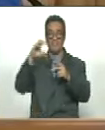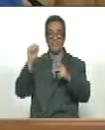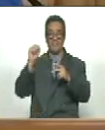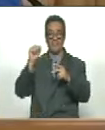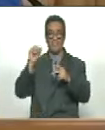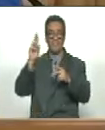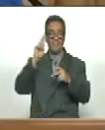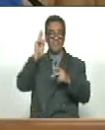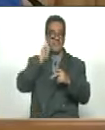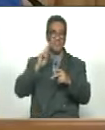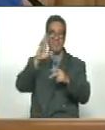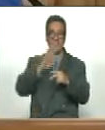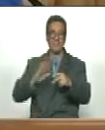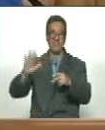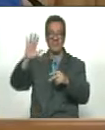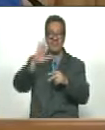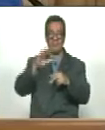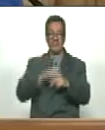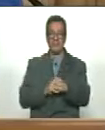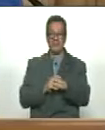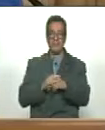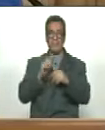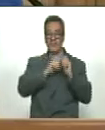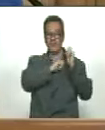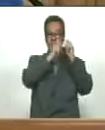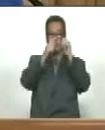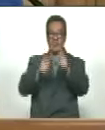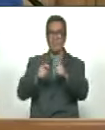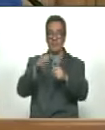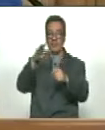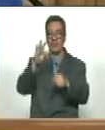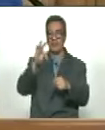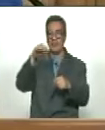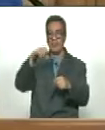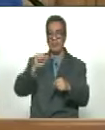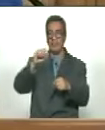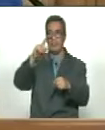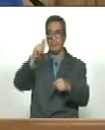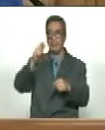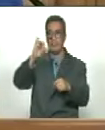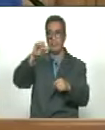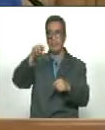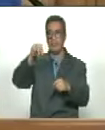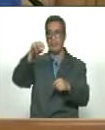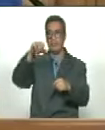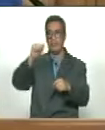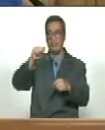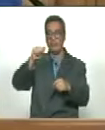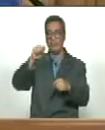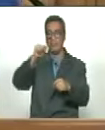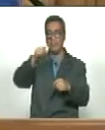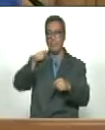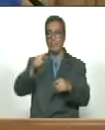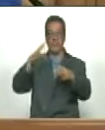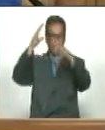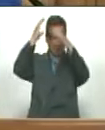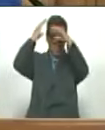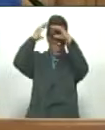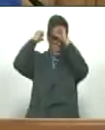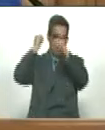de la República Bolivariana de Venezuela, para designar a la ciudadana Fátima Yesenia Fernández Juárez como